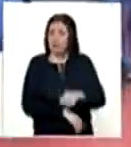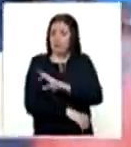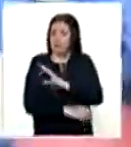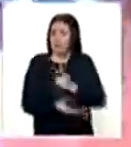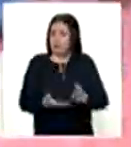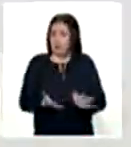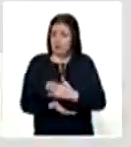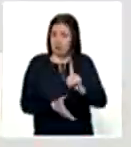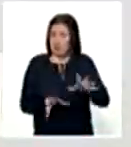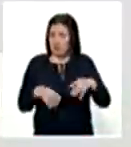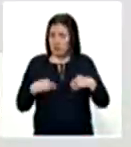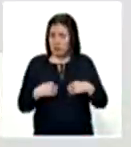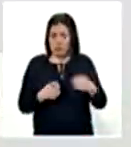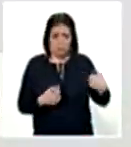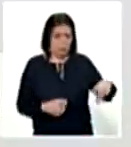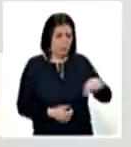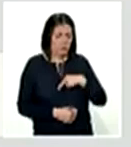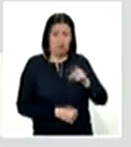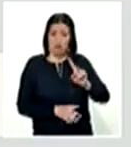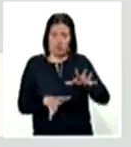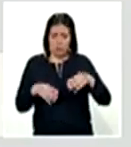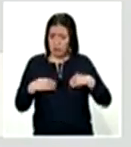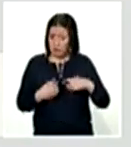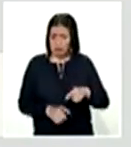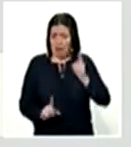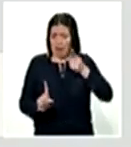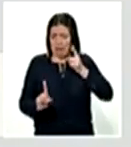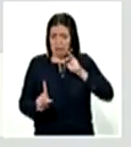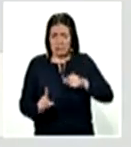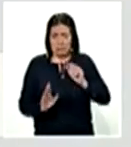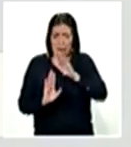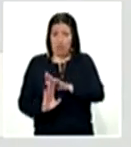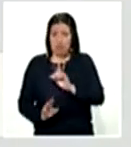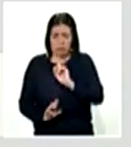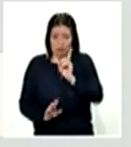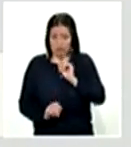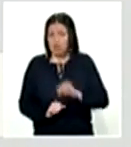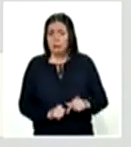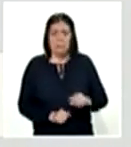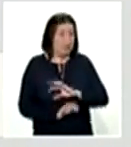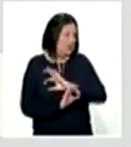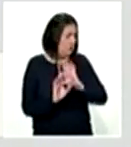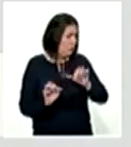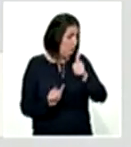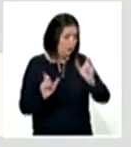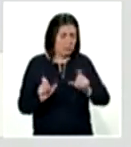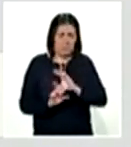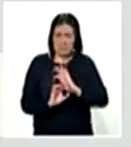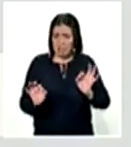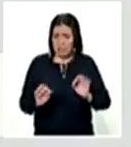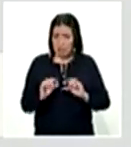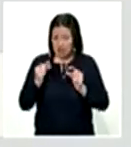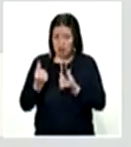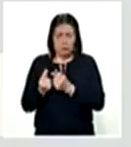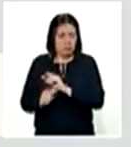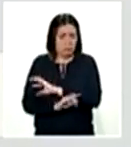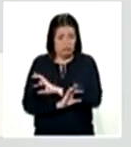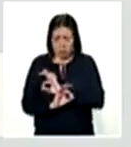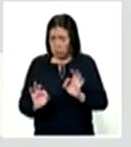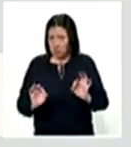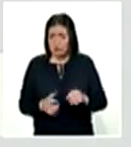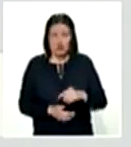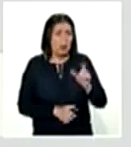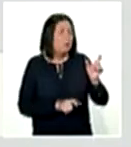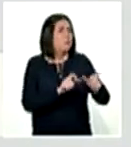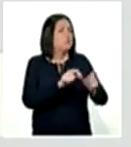acepta. Y aquí nosotros no vamos a aceptar ningún tipo de amenaza ni de presión. De nadie, de grupos, ni